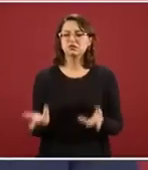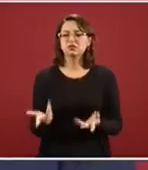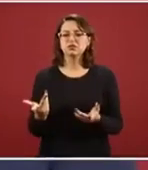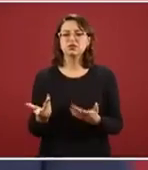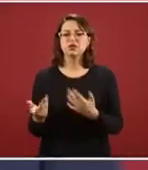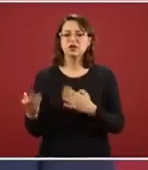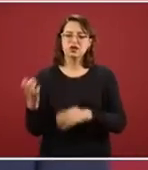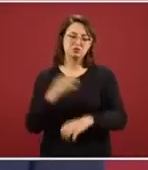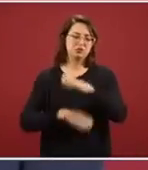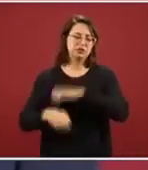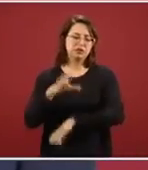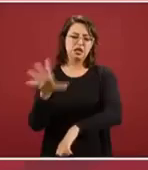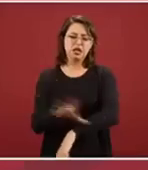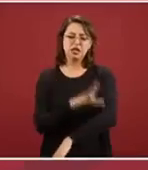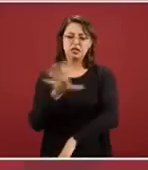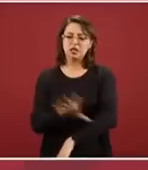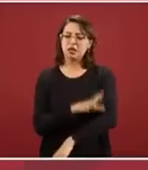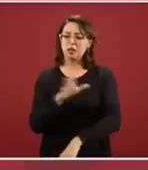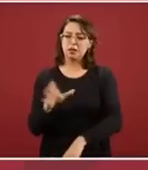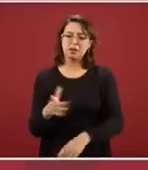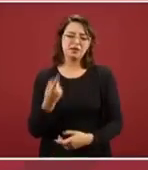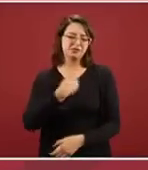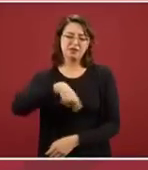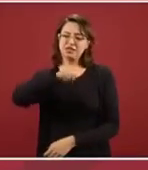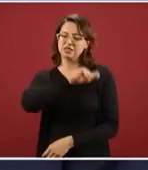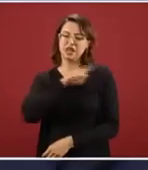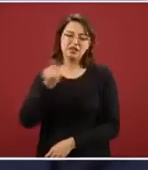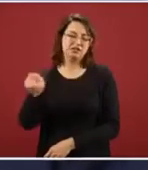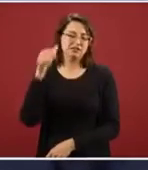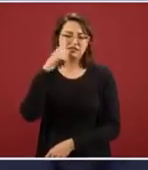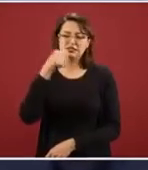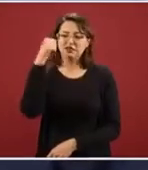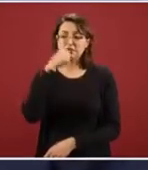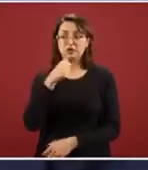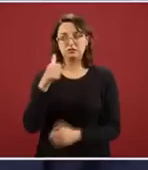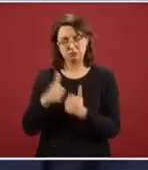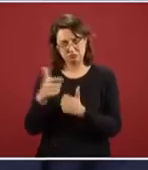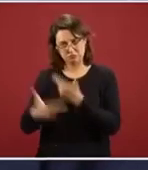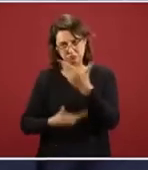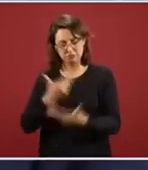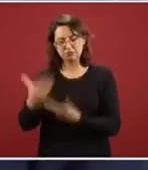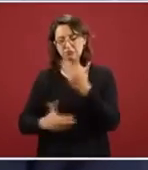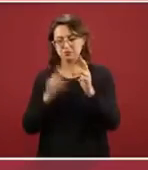caso de la electricidad, las favoritas, las españolas, con todo respeto,